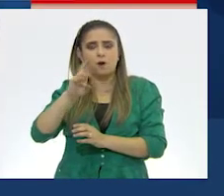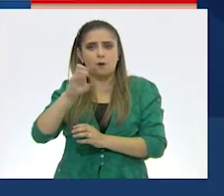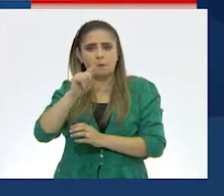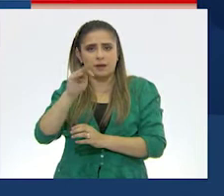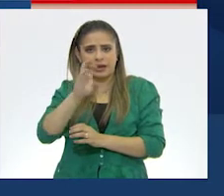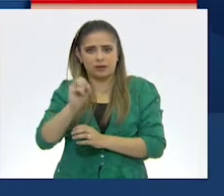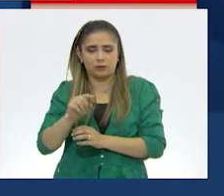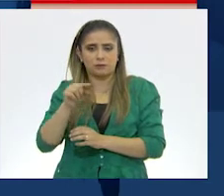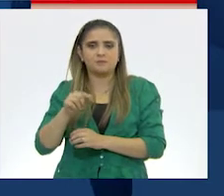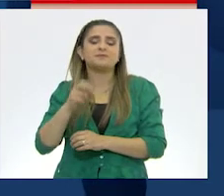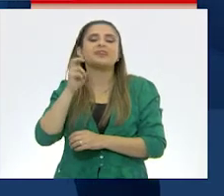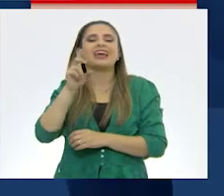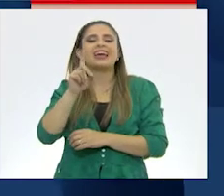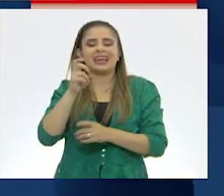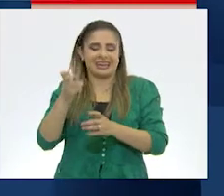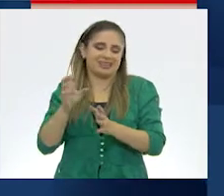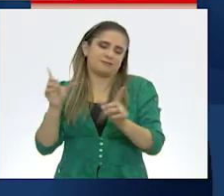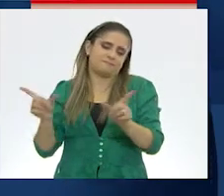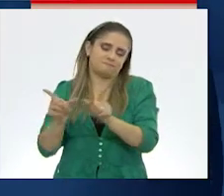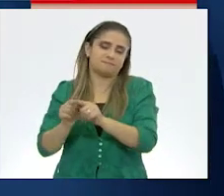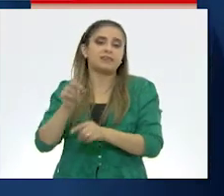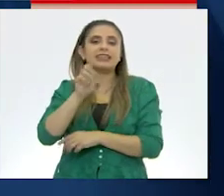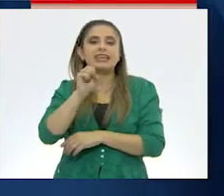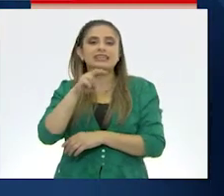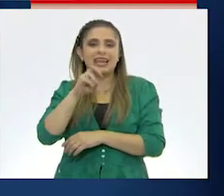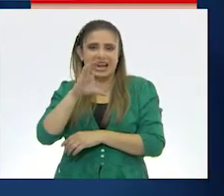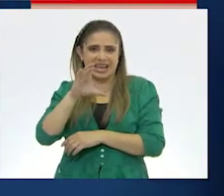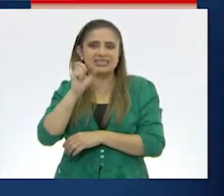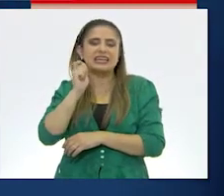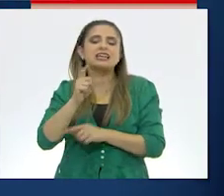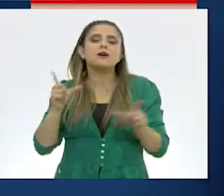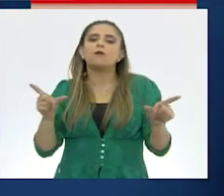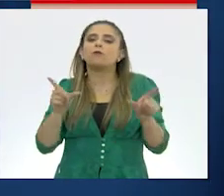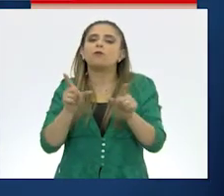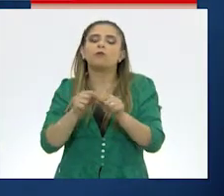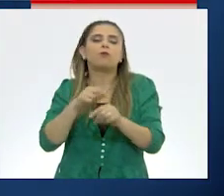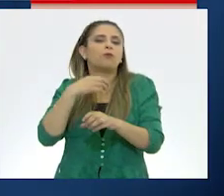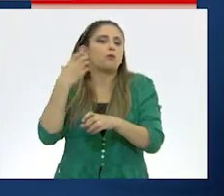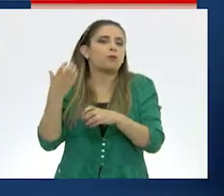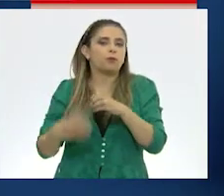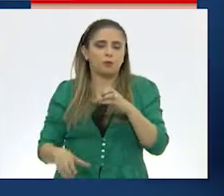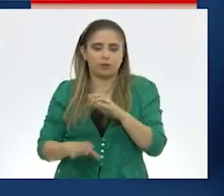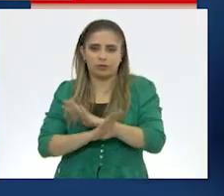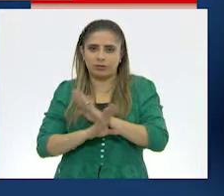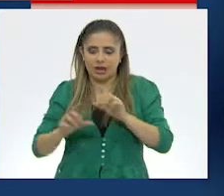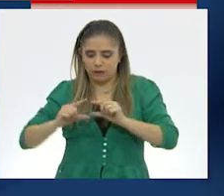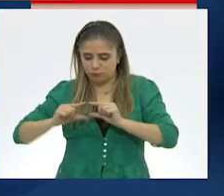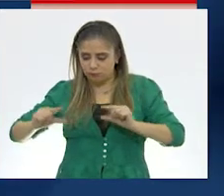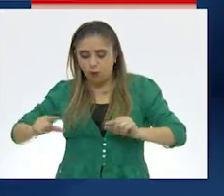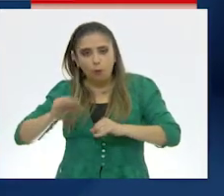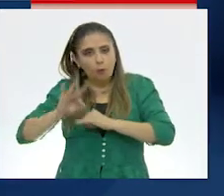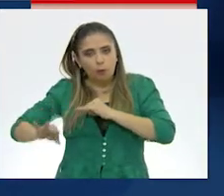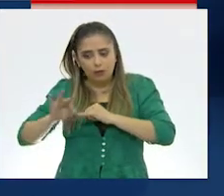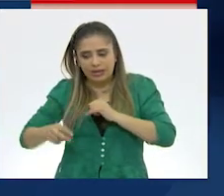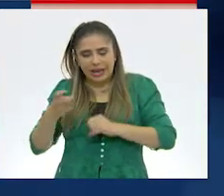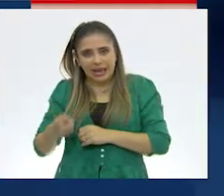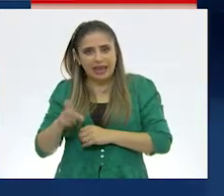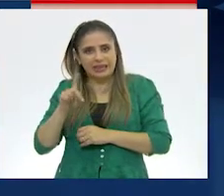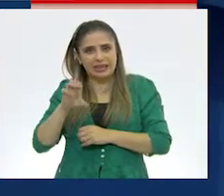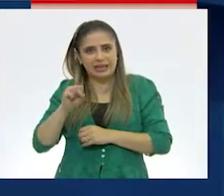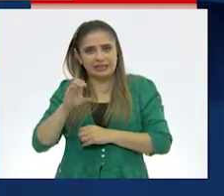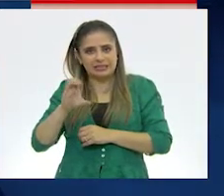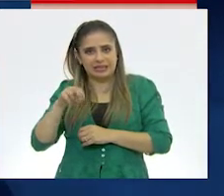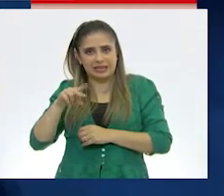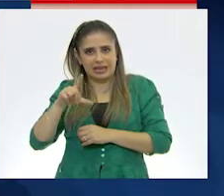El desenlace se refiere al final del cuento, a la forma en la que concluye la historia, lo cual implica, solo en